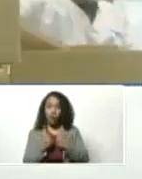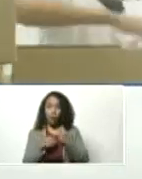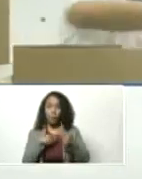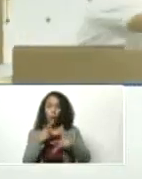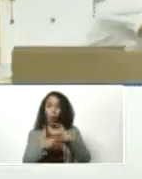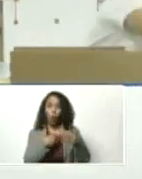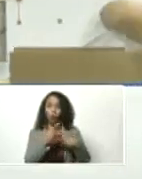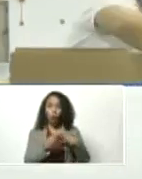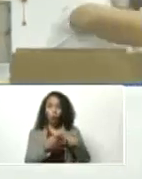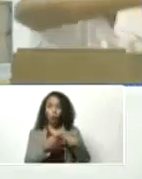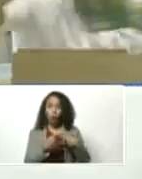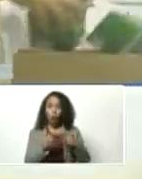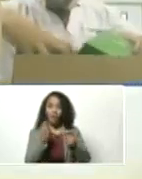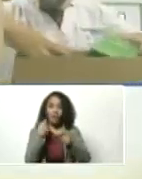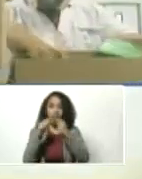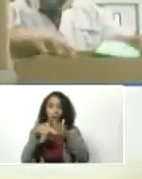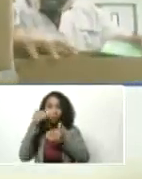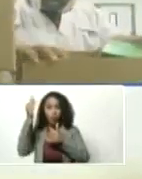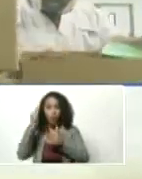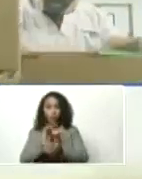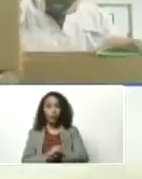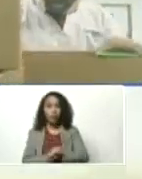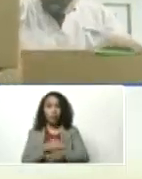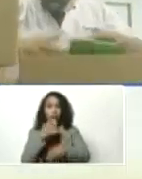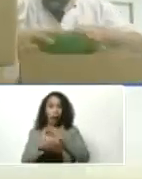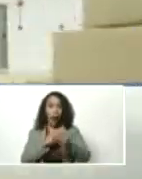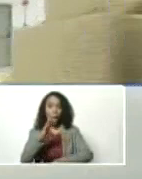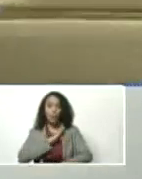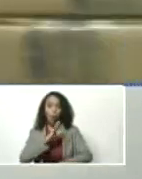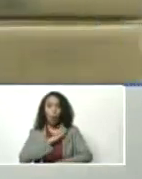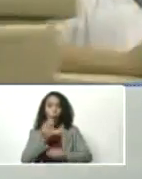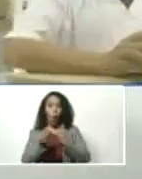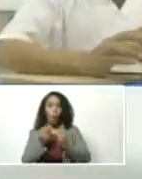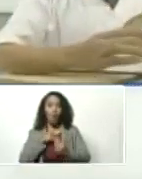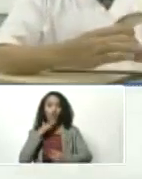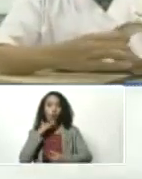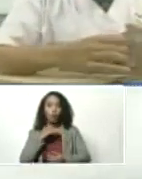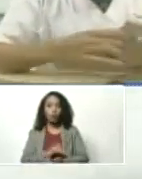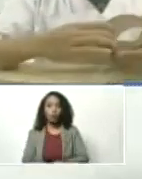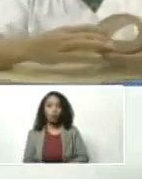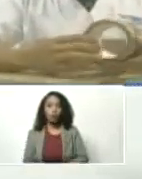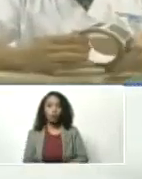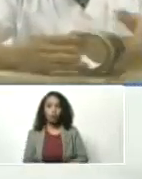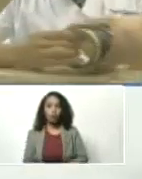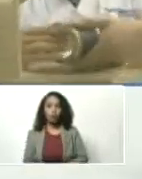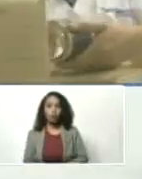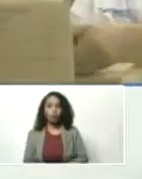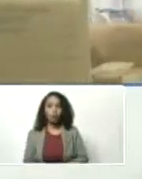productiva, exportadora, que genere su propia riqueza.